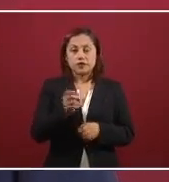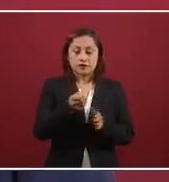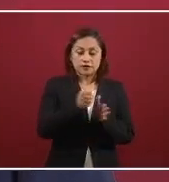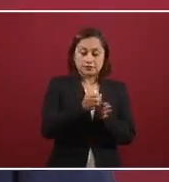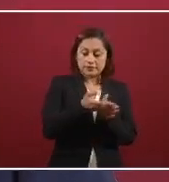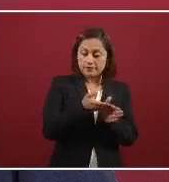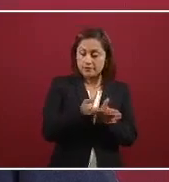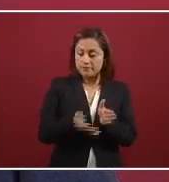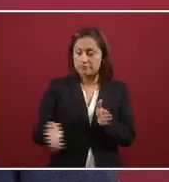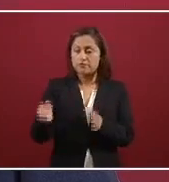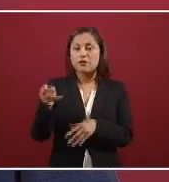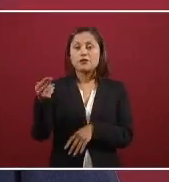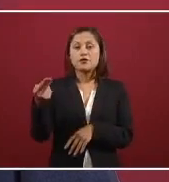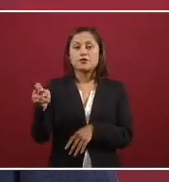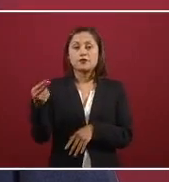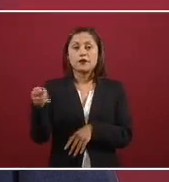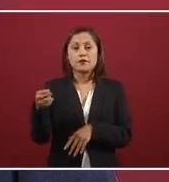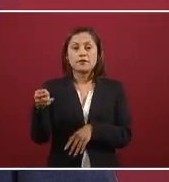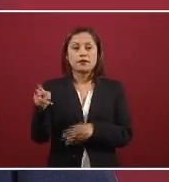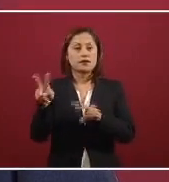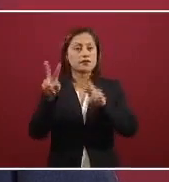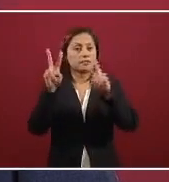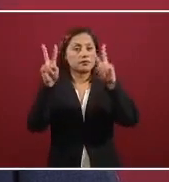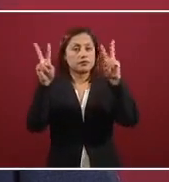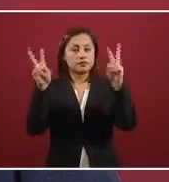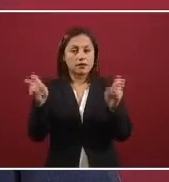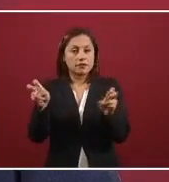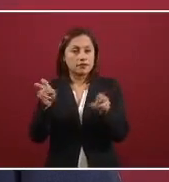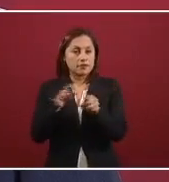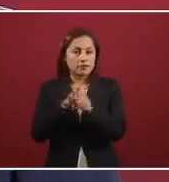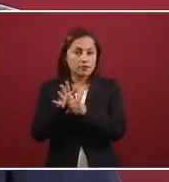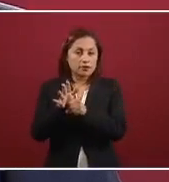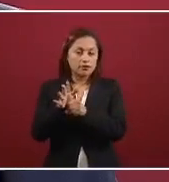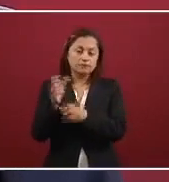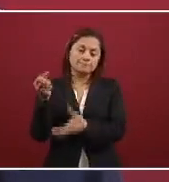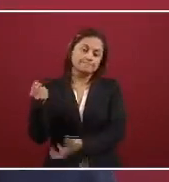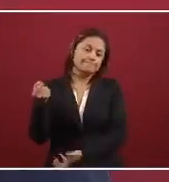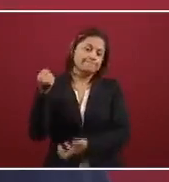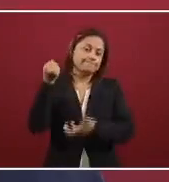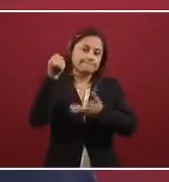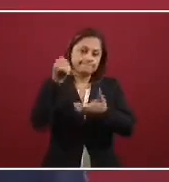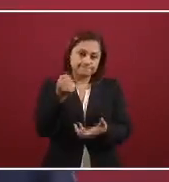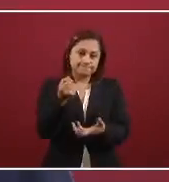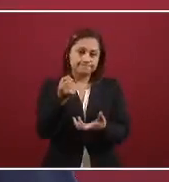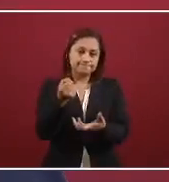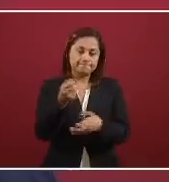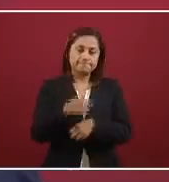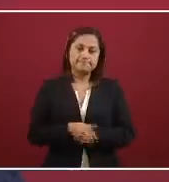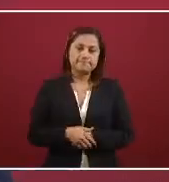noviembre sobre el tema. Porque ni modo que